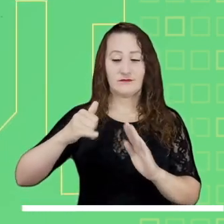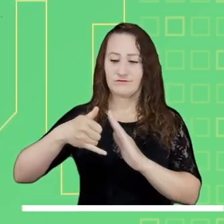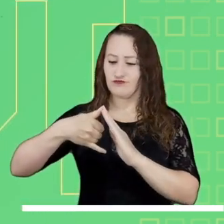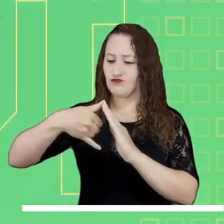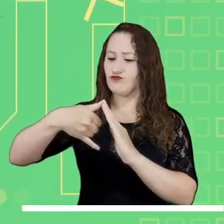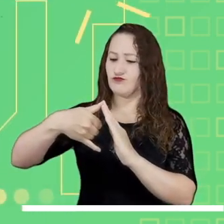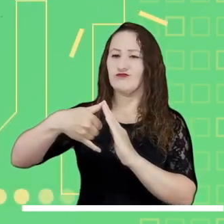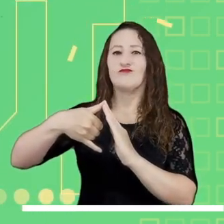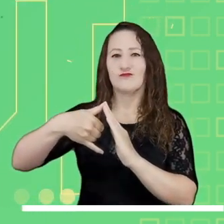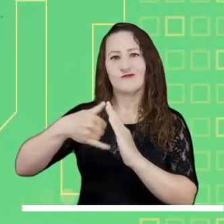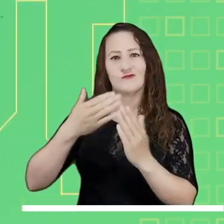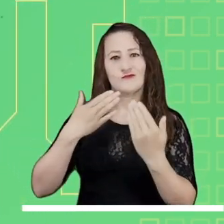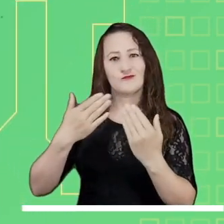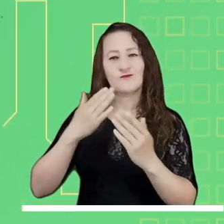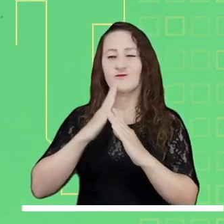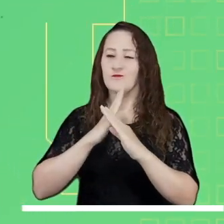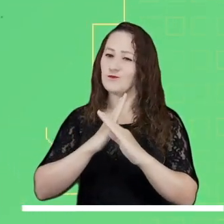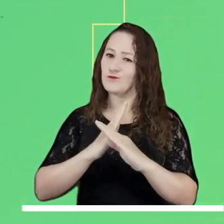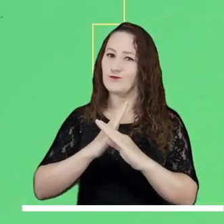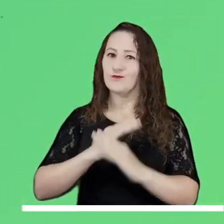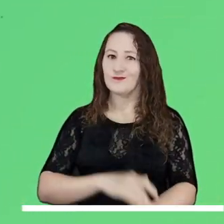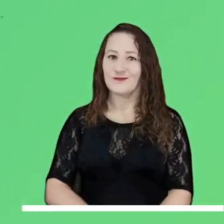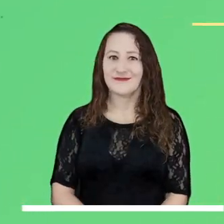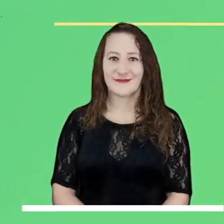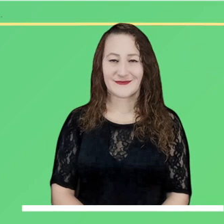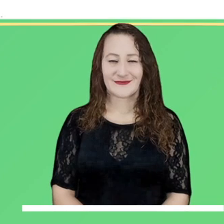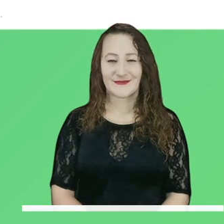Los esperamos en nuestras redes sociales.